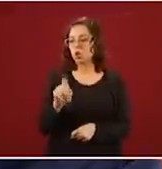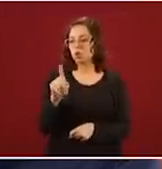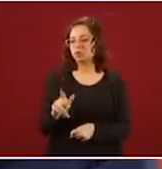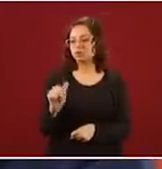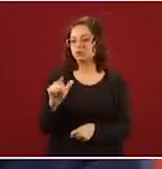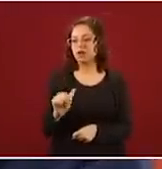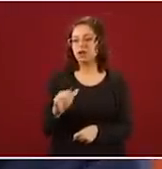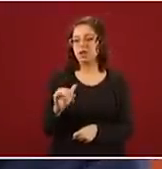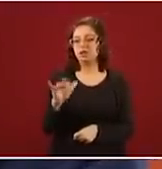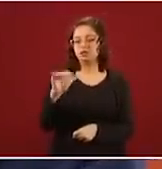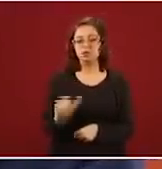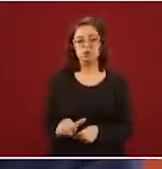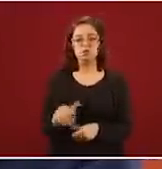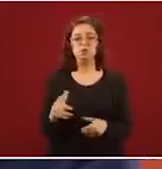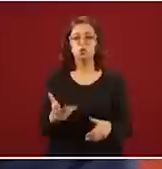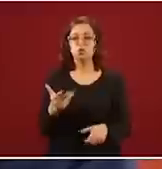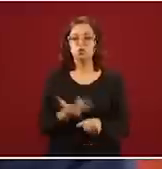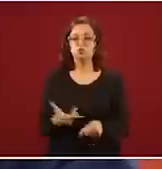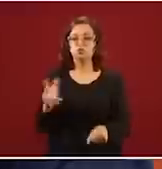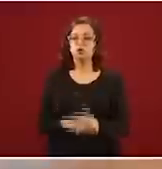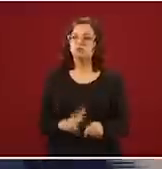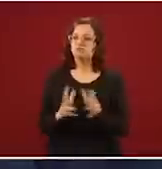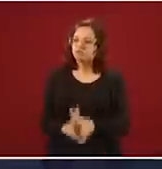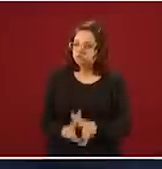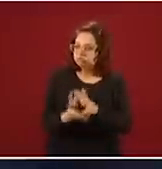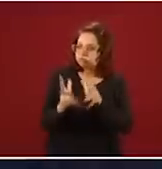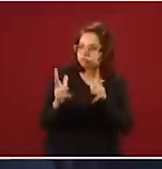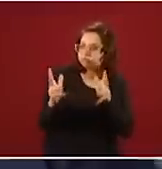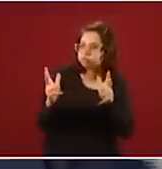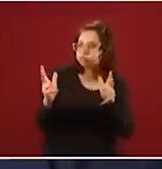enorme, bien hecho, la obra,